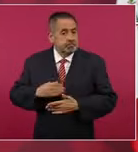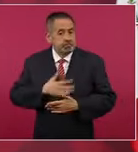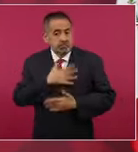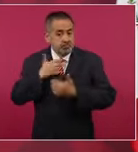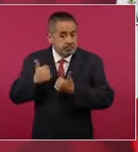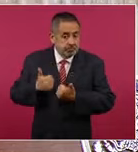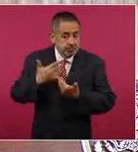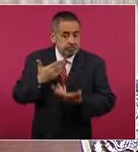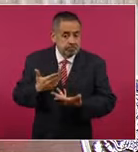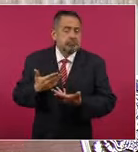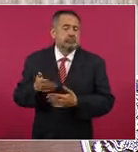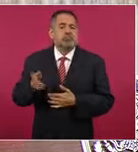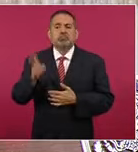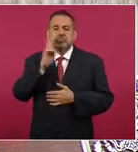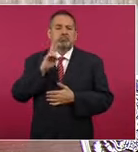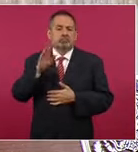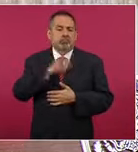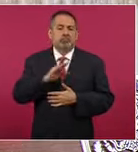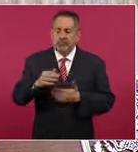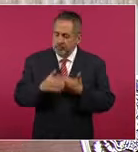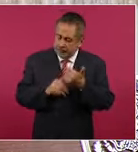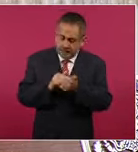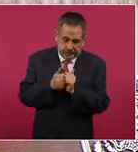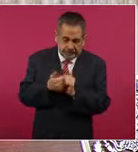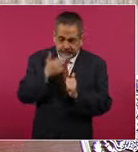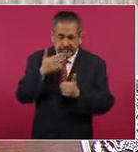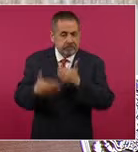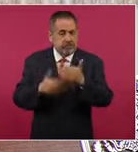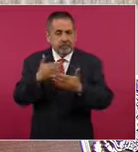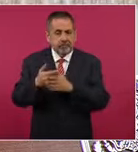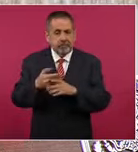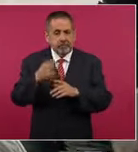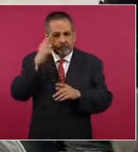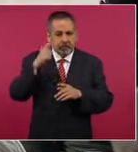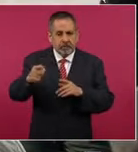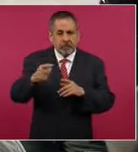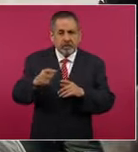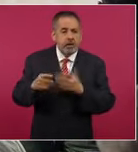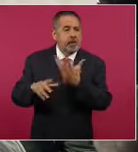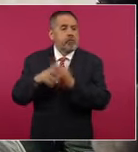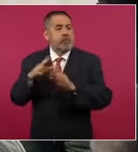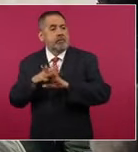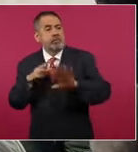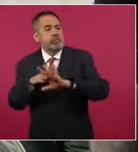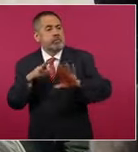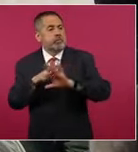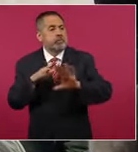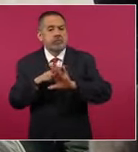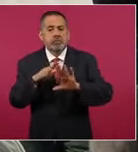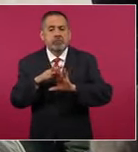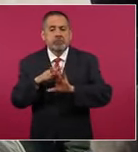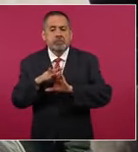hay posibilidad de ordenar el flujo migratorio.